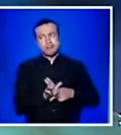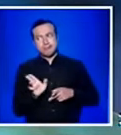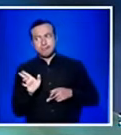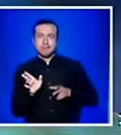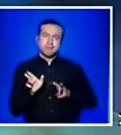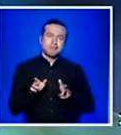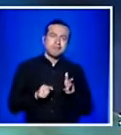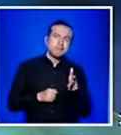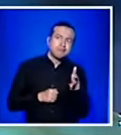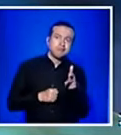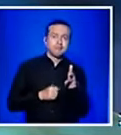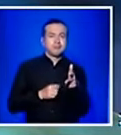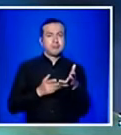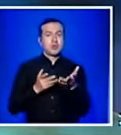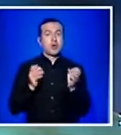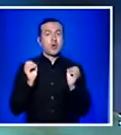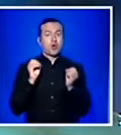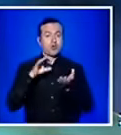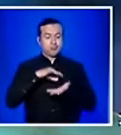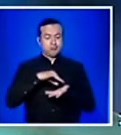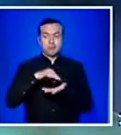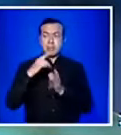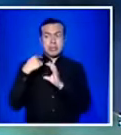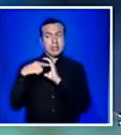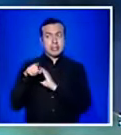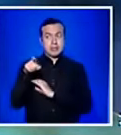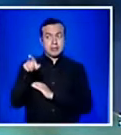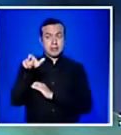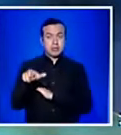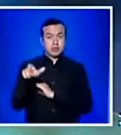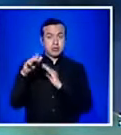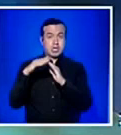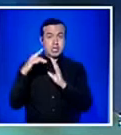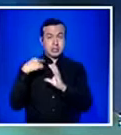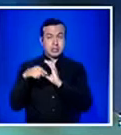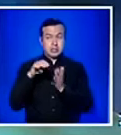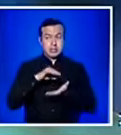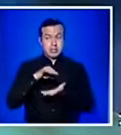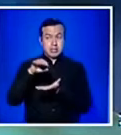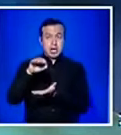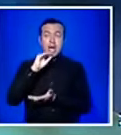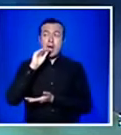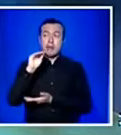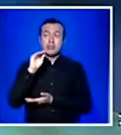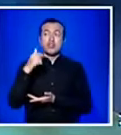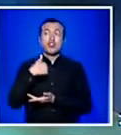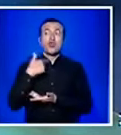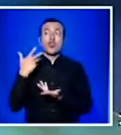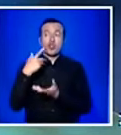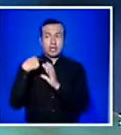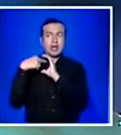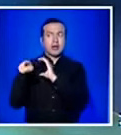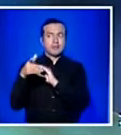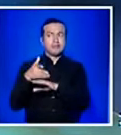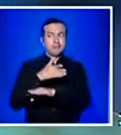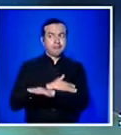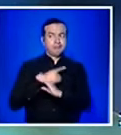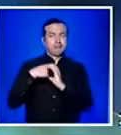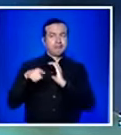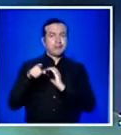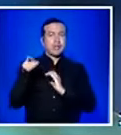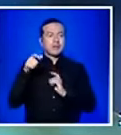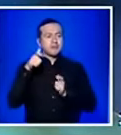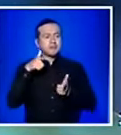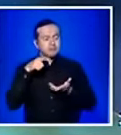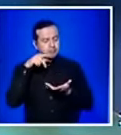lo posible tiene para mandar la ubicación a la persona que lo está esperando en casa, es muy necesario para que de esta manera esté pendiente de cómo usted